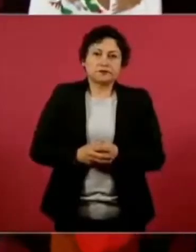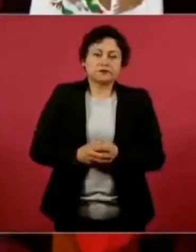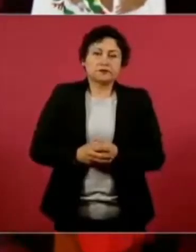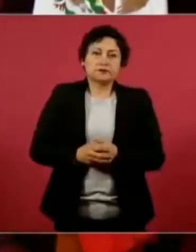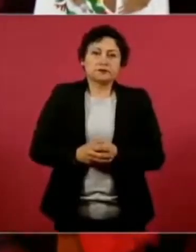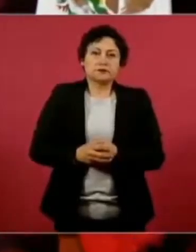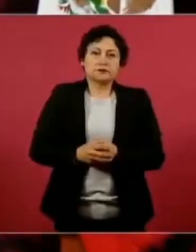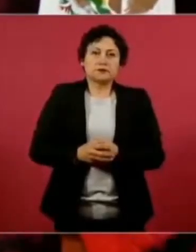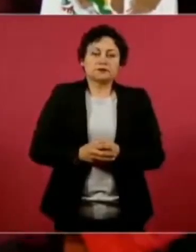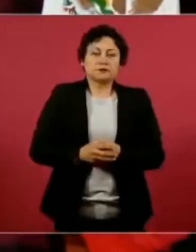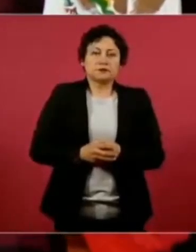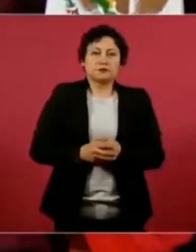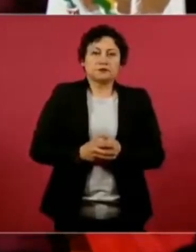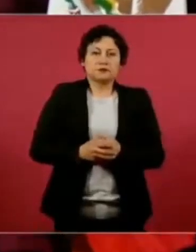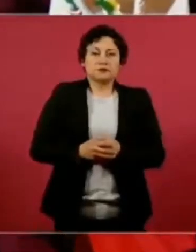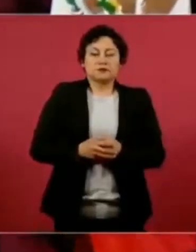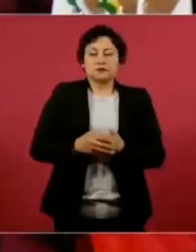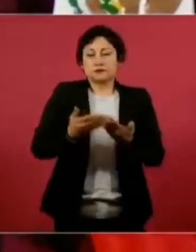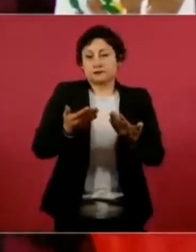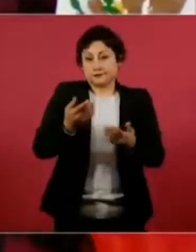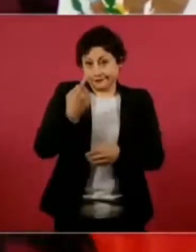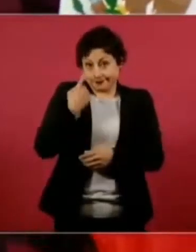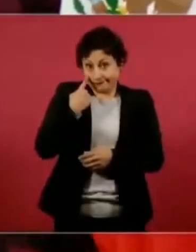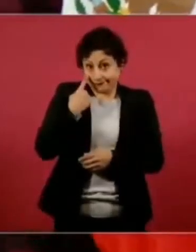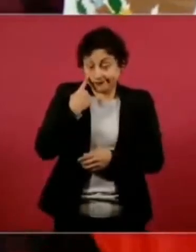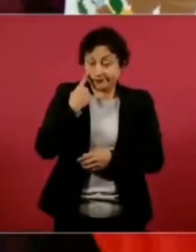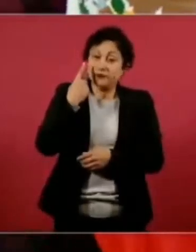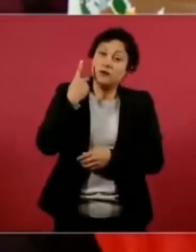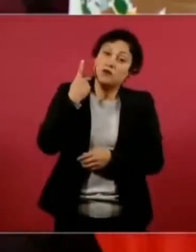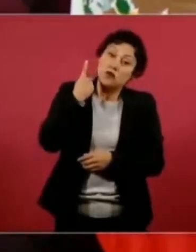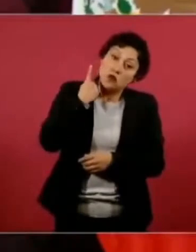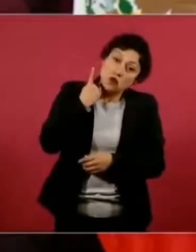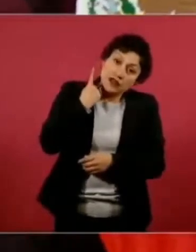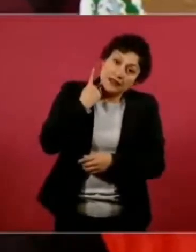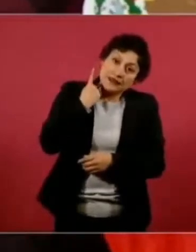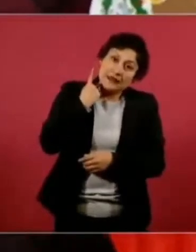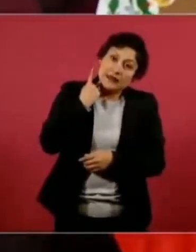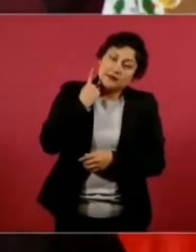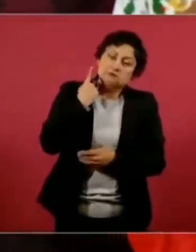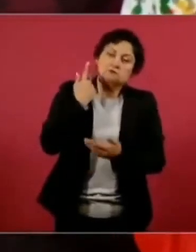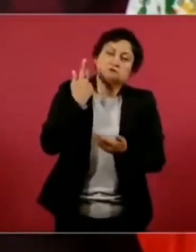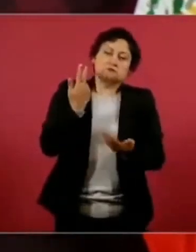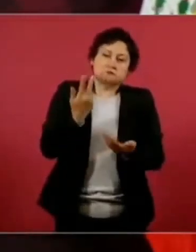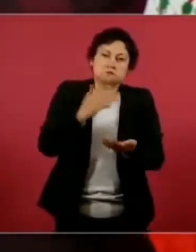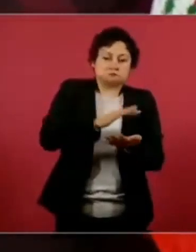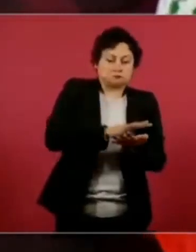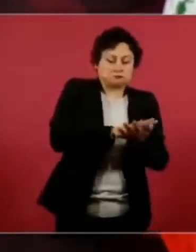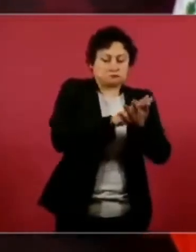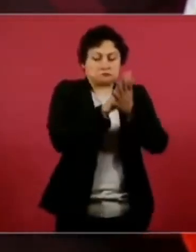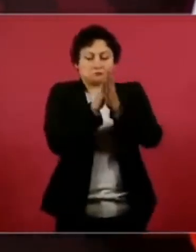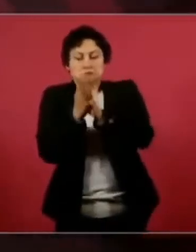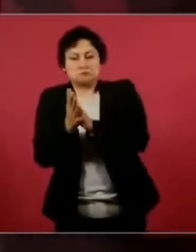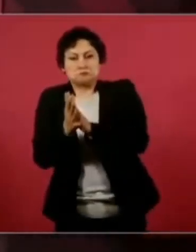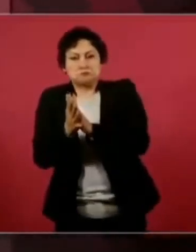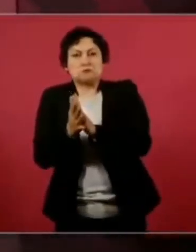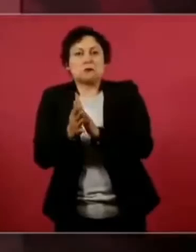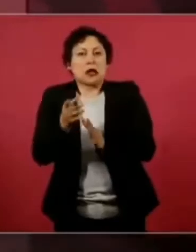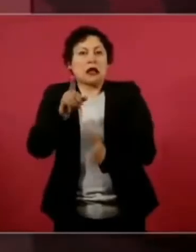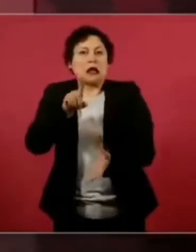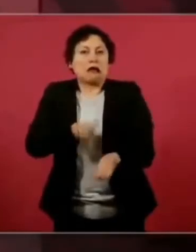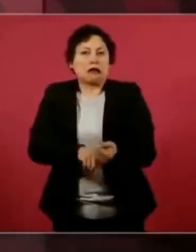en la política y en procesos de transformación siempre tiene uno que